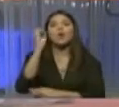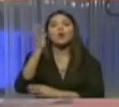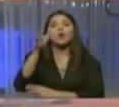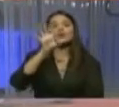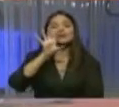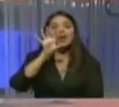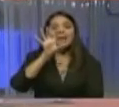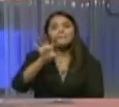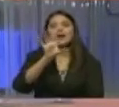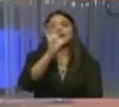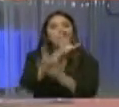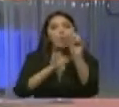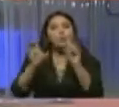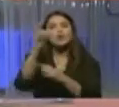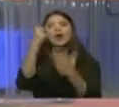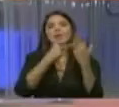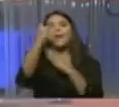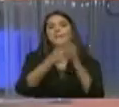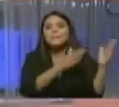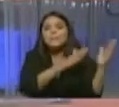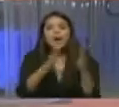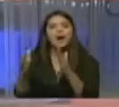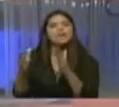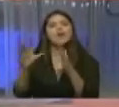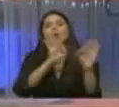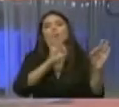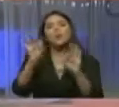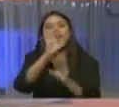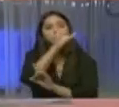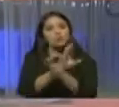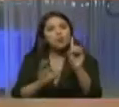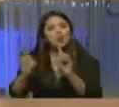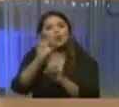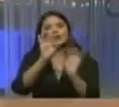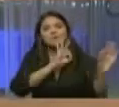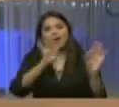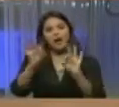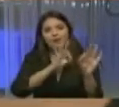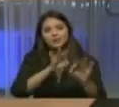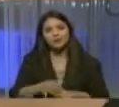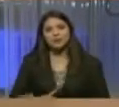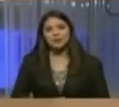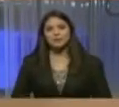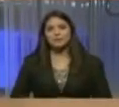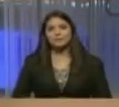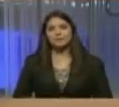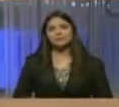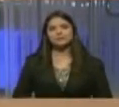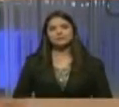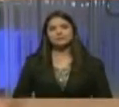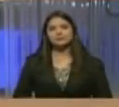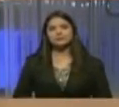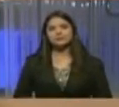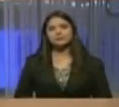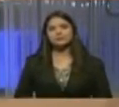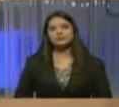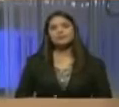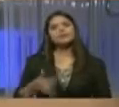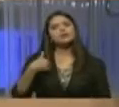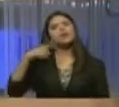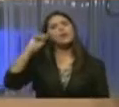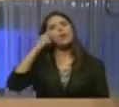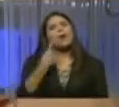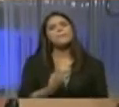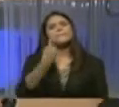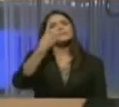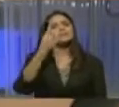Patria de la Cultura, de los planes de cine, de cultura, de teatro? Adelante. Bueno, presidente, recordaba cuando usted hablaba lo